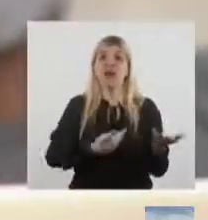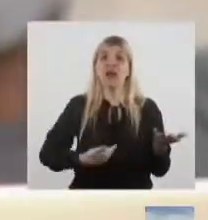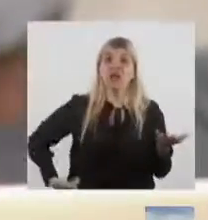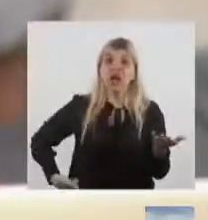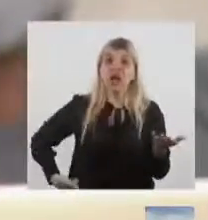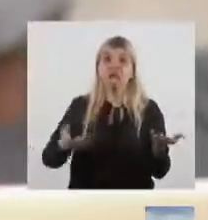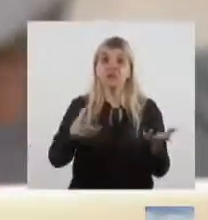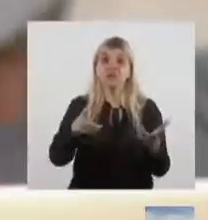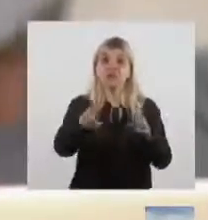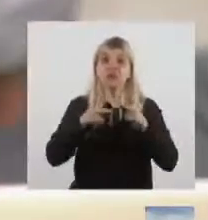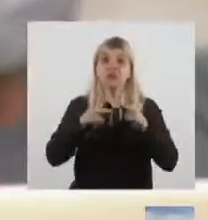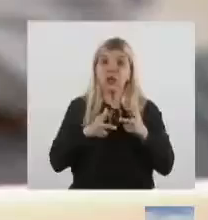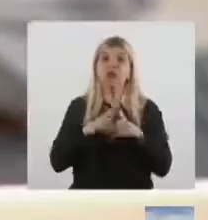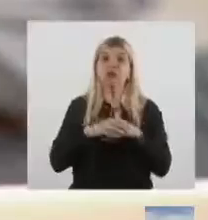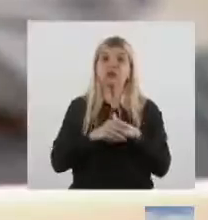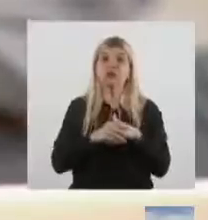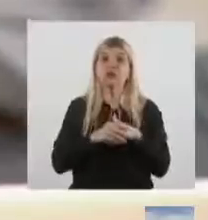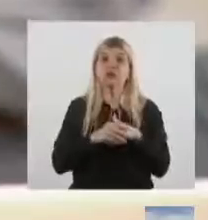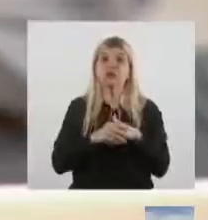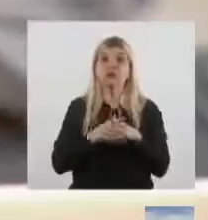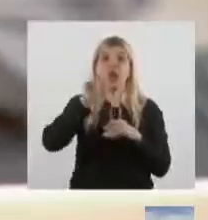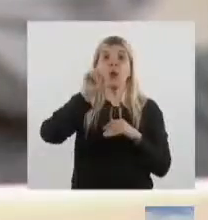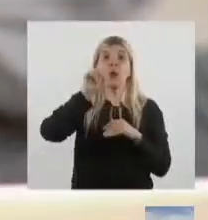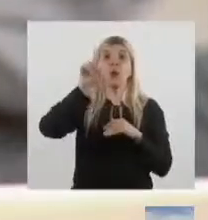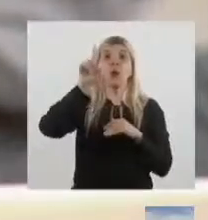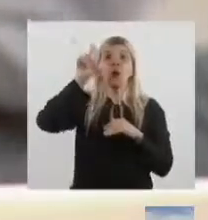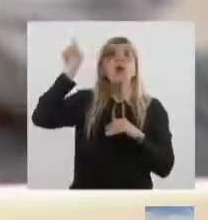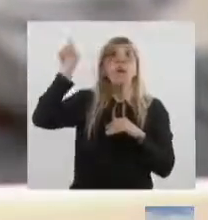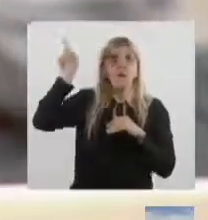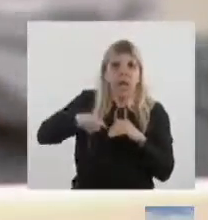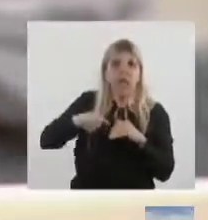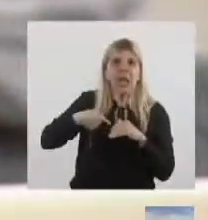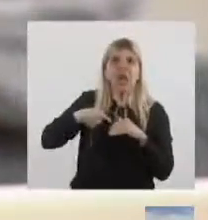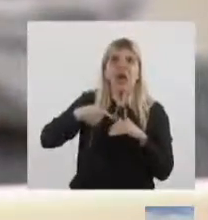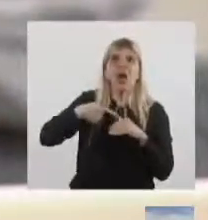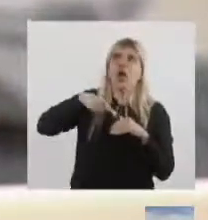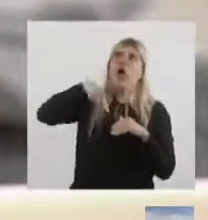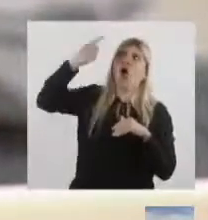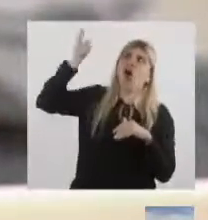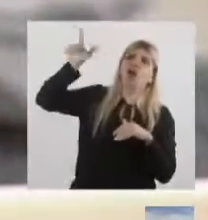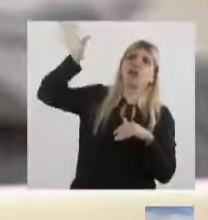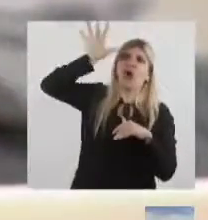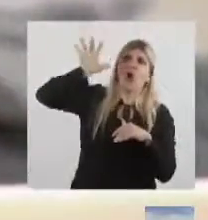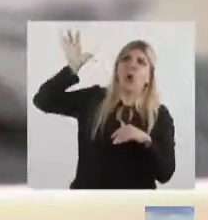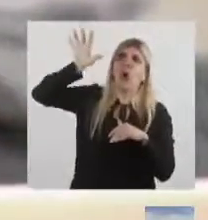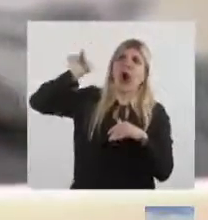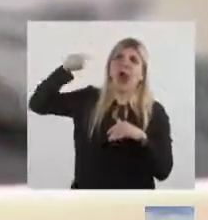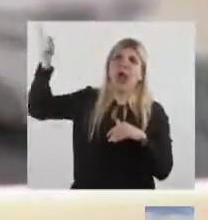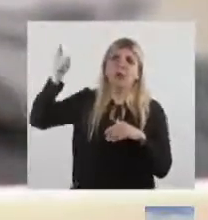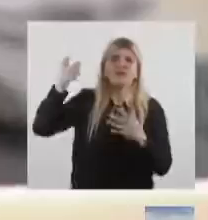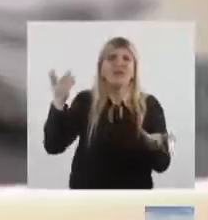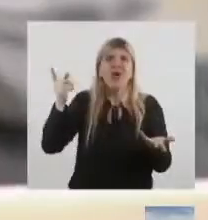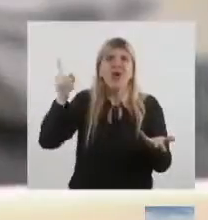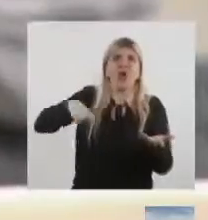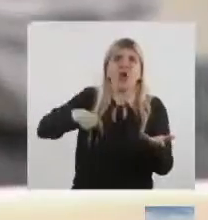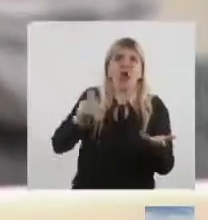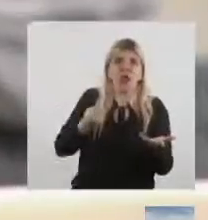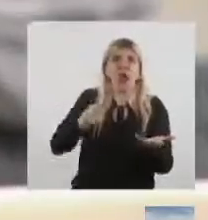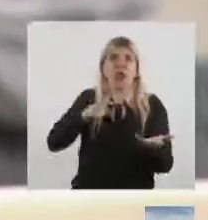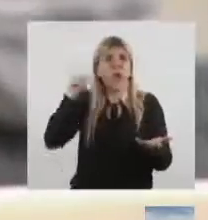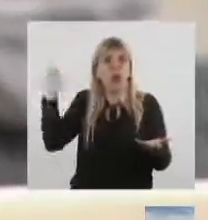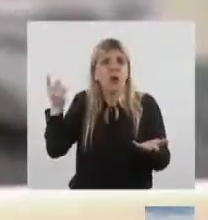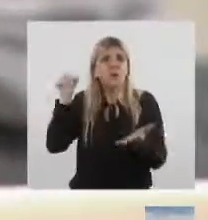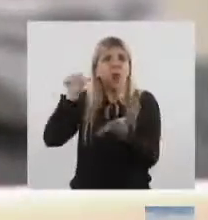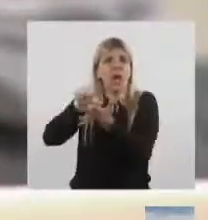dijo que va a venir de lugares lejanos es decir se va a producir en rusia se va a producir en otros